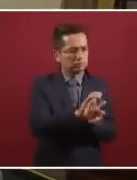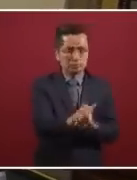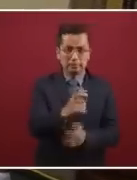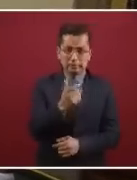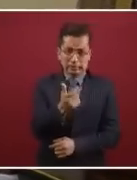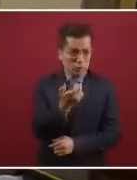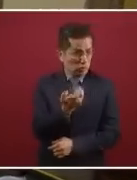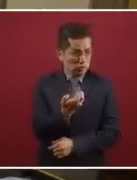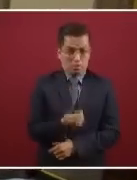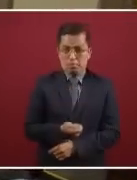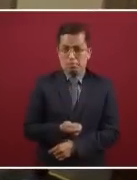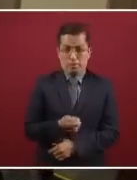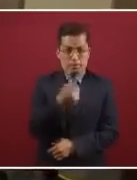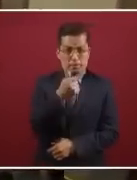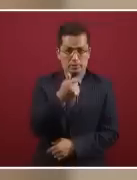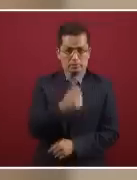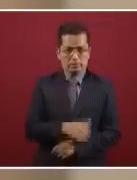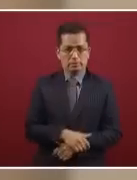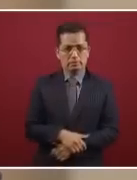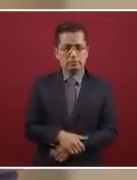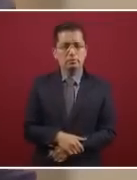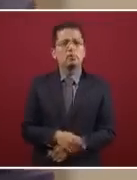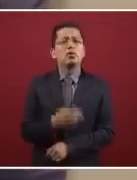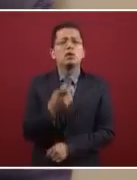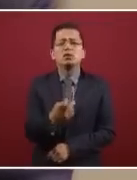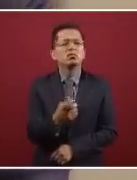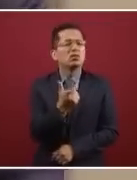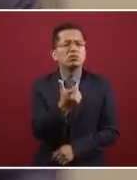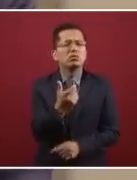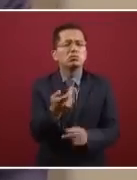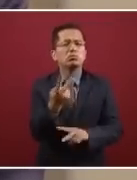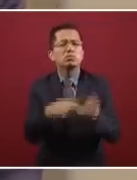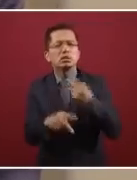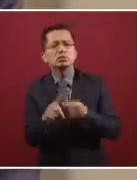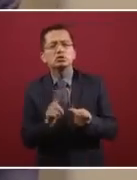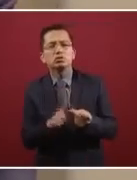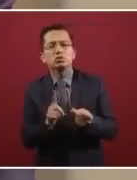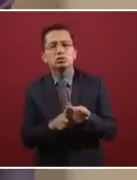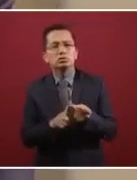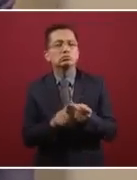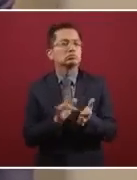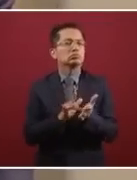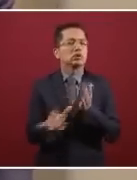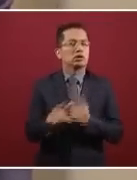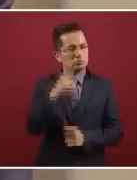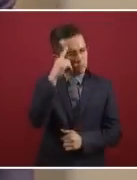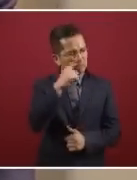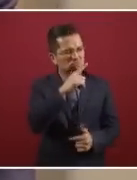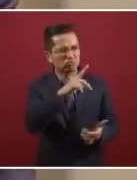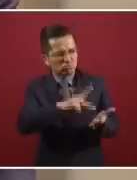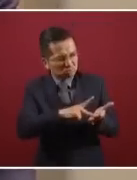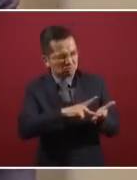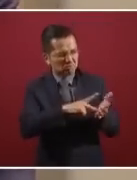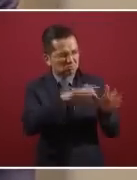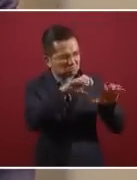Es el dinero que se recupera. Si ustedes